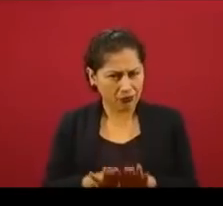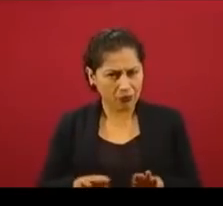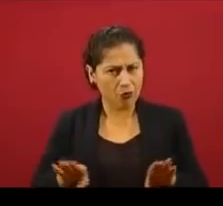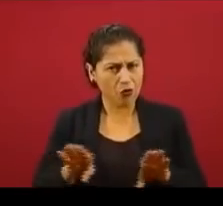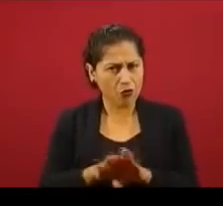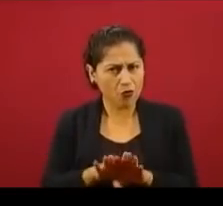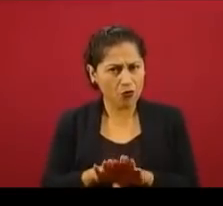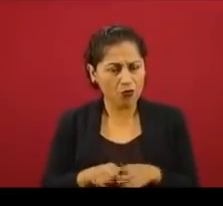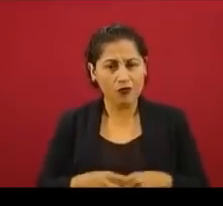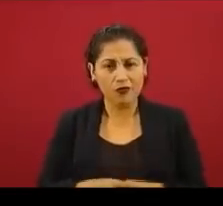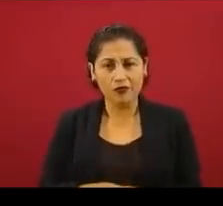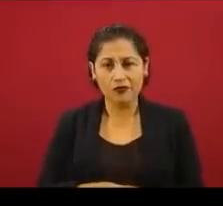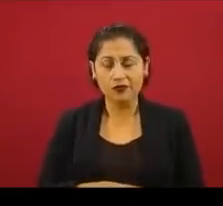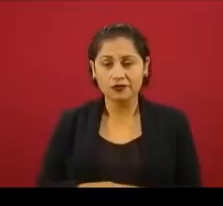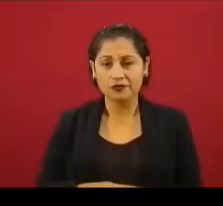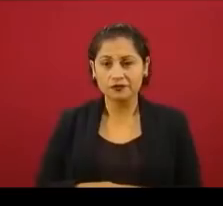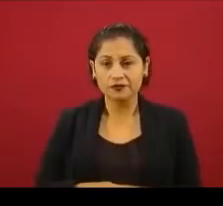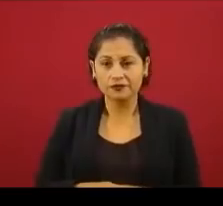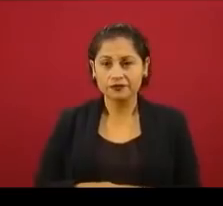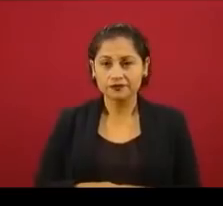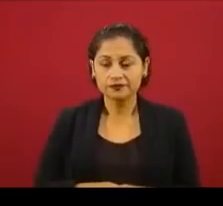que